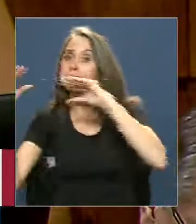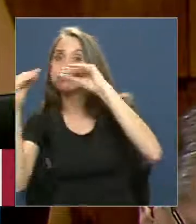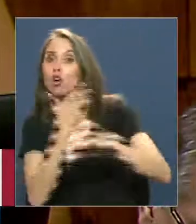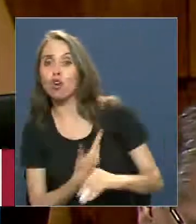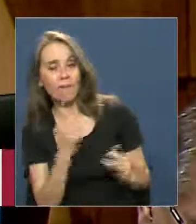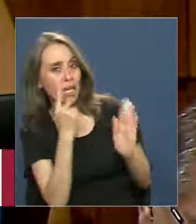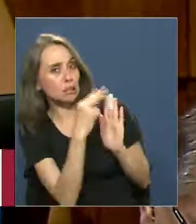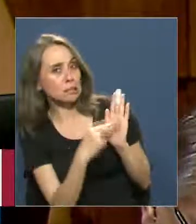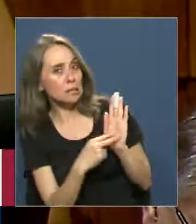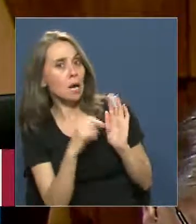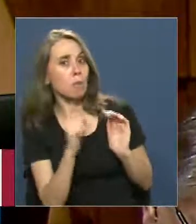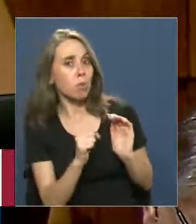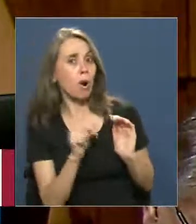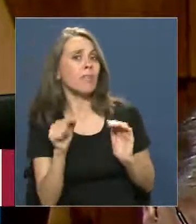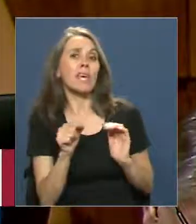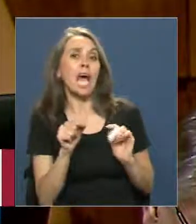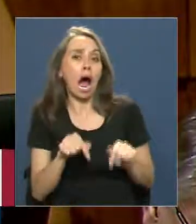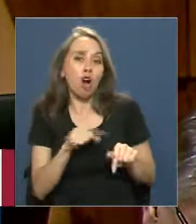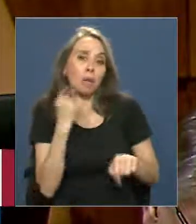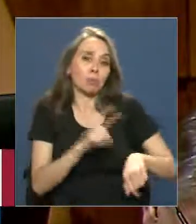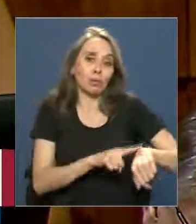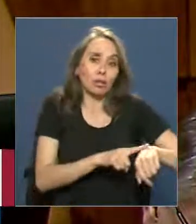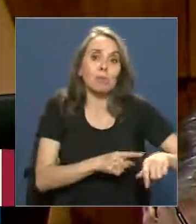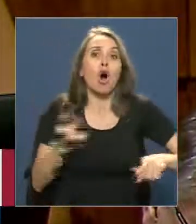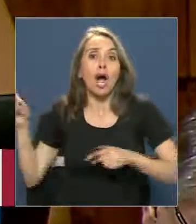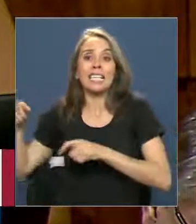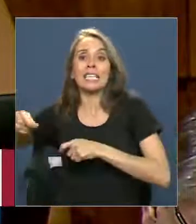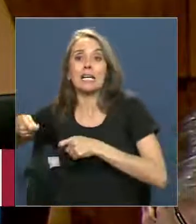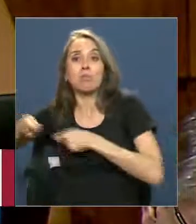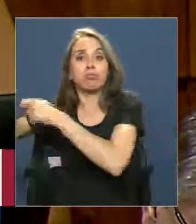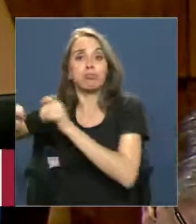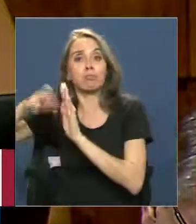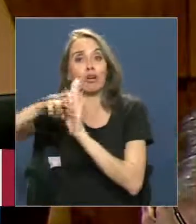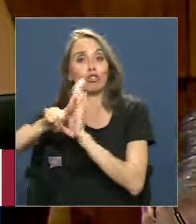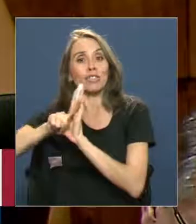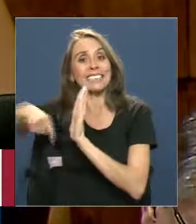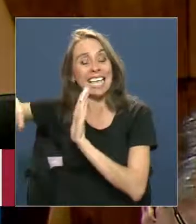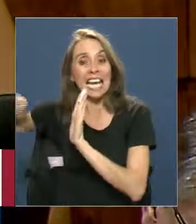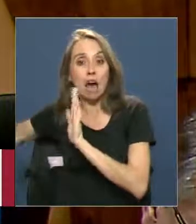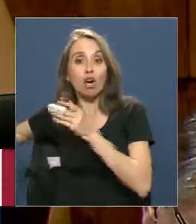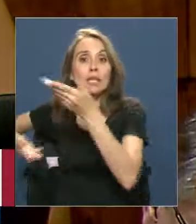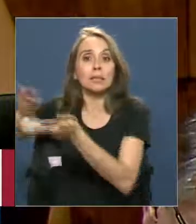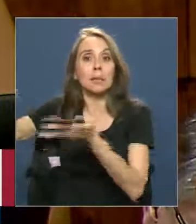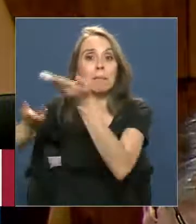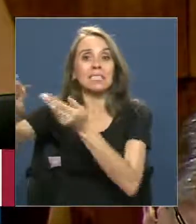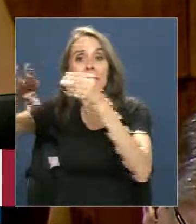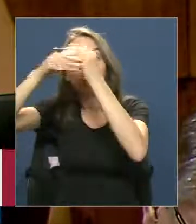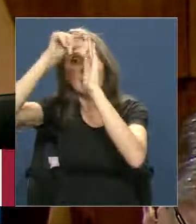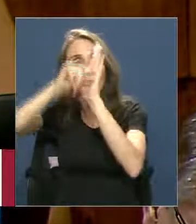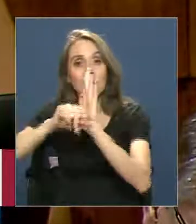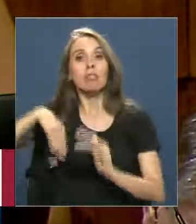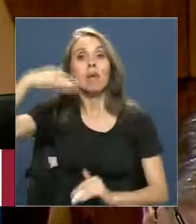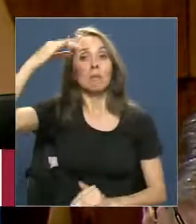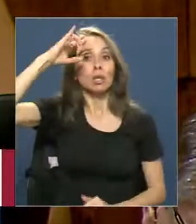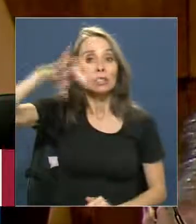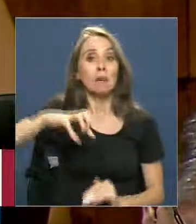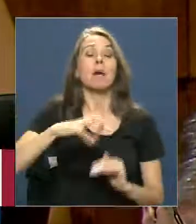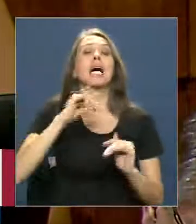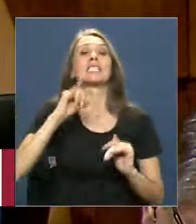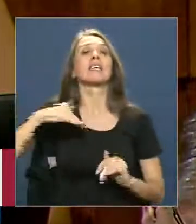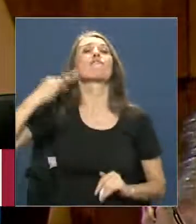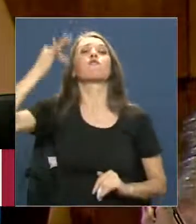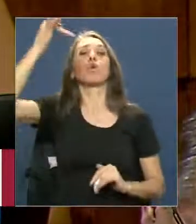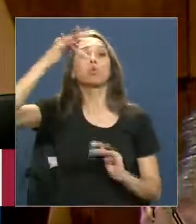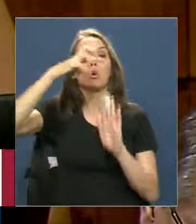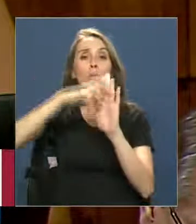para que sean presentadas en el Senado, me parece fundamental poder sacarlo adelante, aprobarlo para que la gente sepa que cuando hay un proyecto de ley que establezca